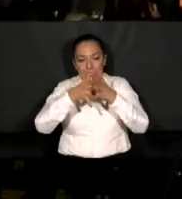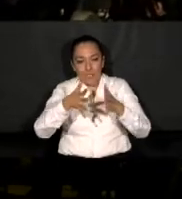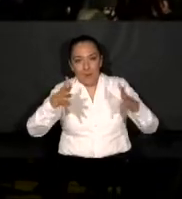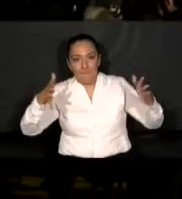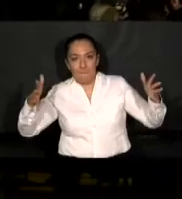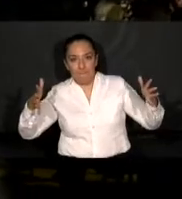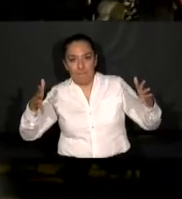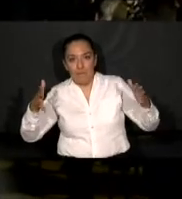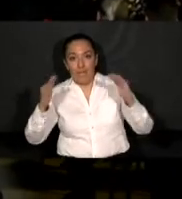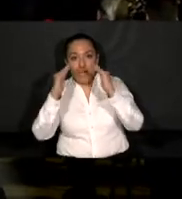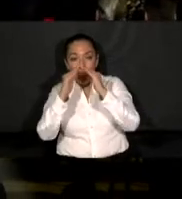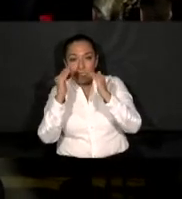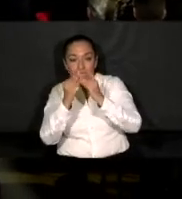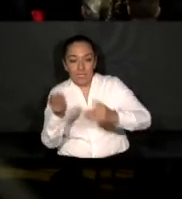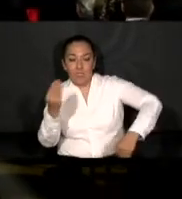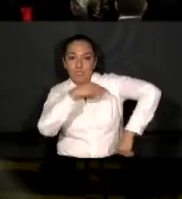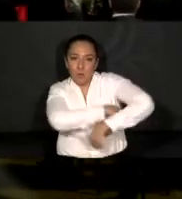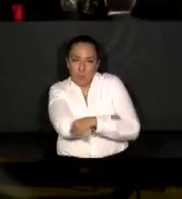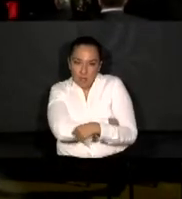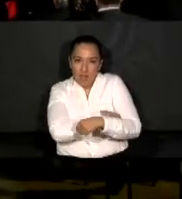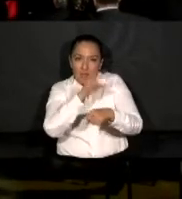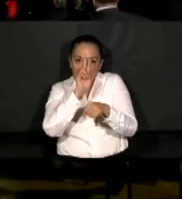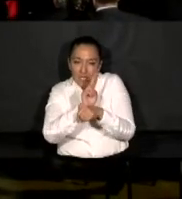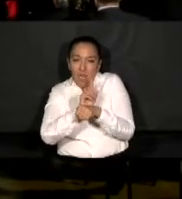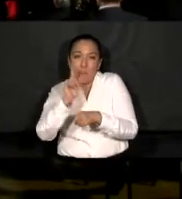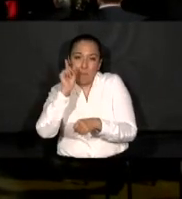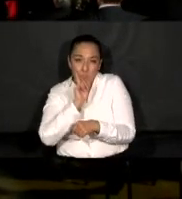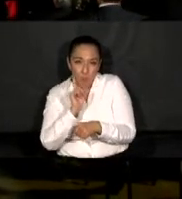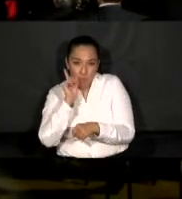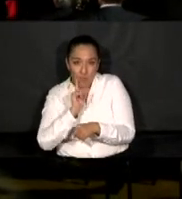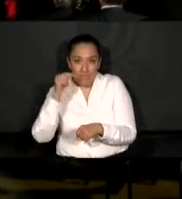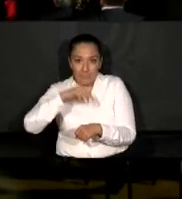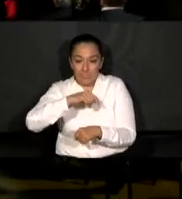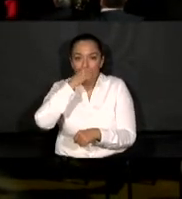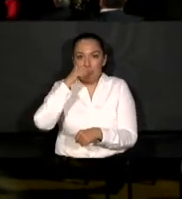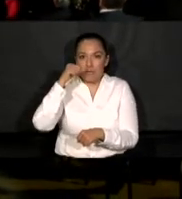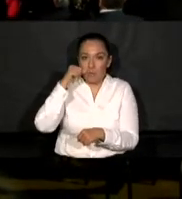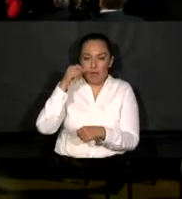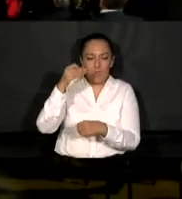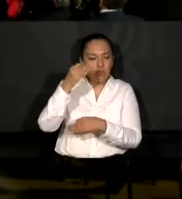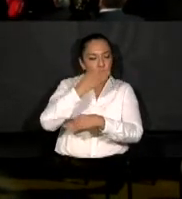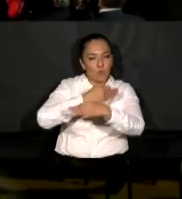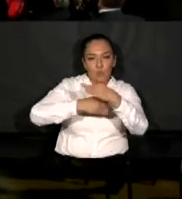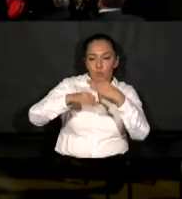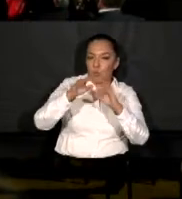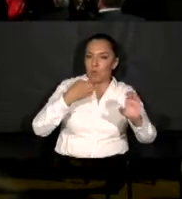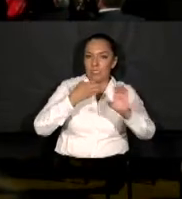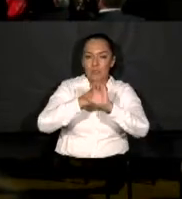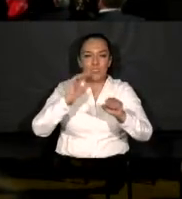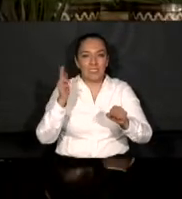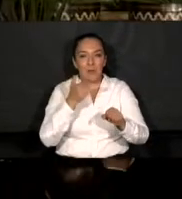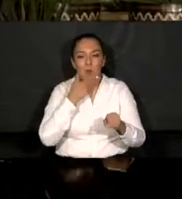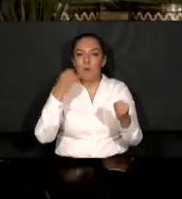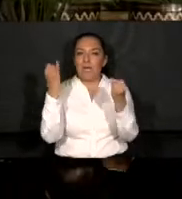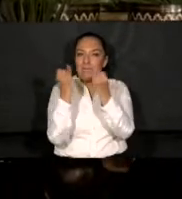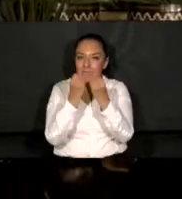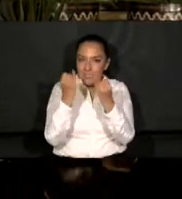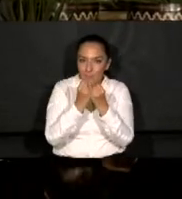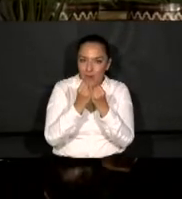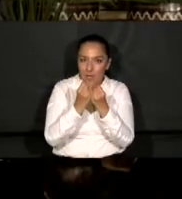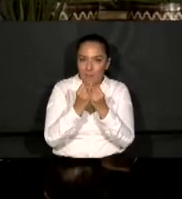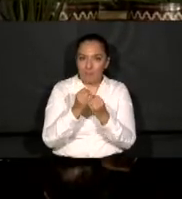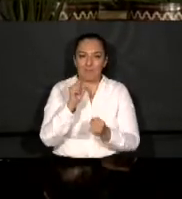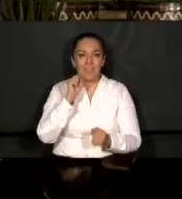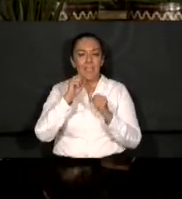para mujeres violentadas aquí en Ciudad Juárez y por supuesto que en todo el estado. Y claro, vienen de